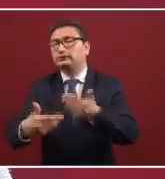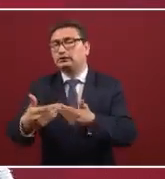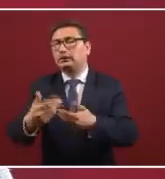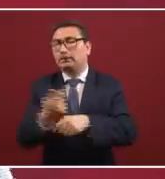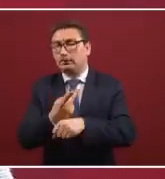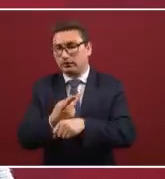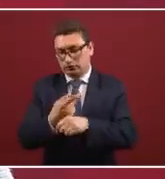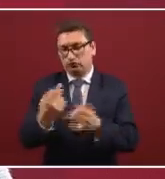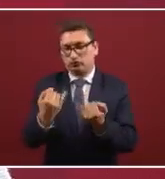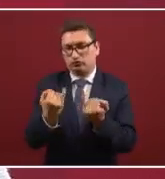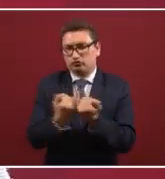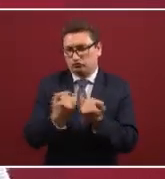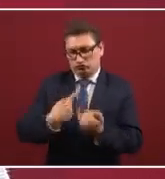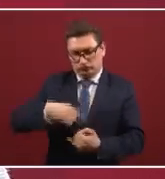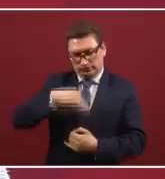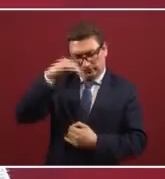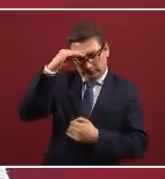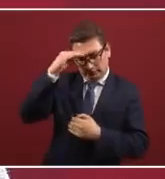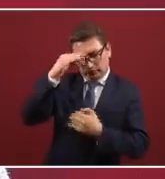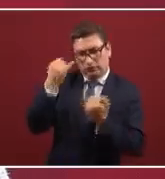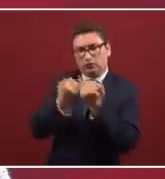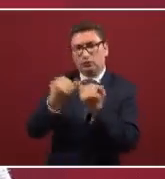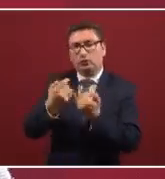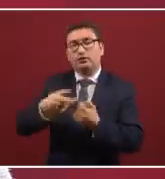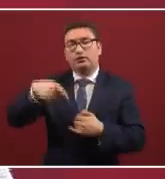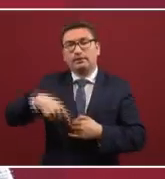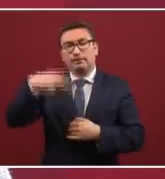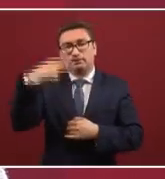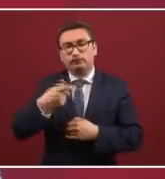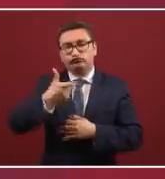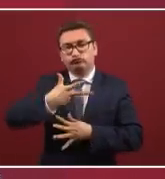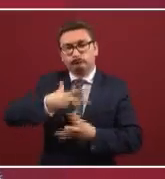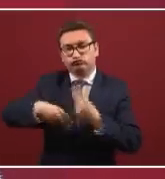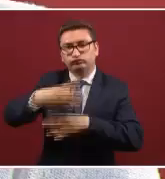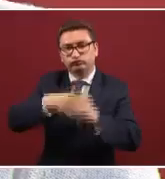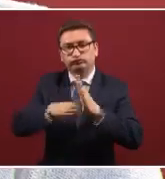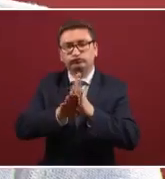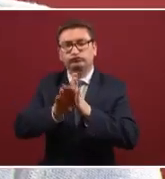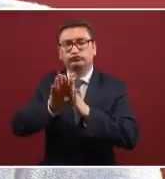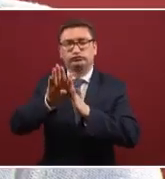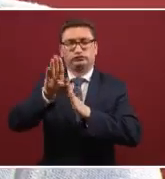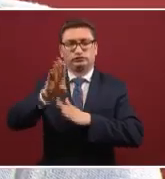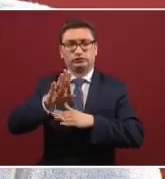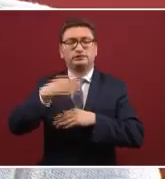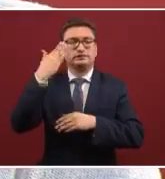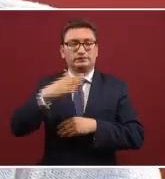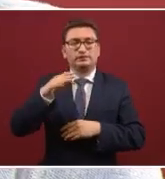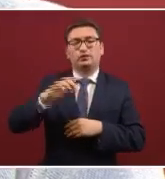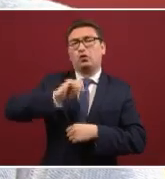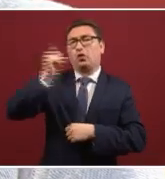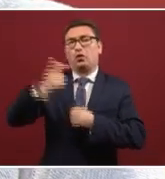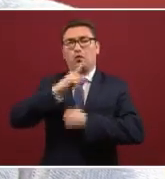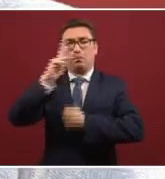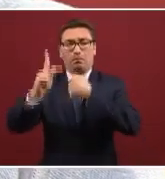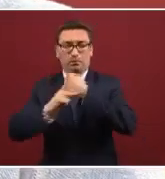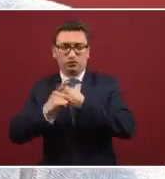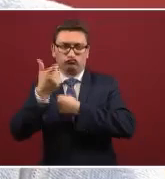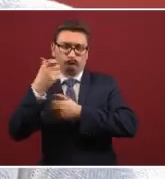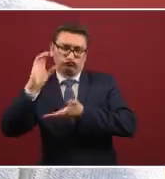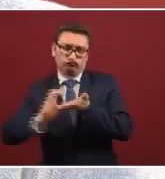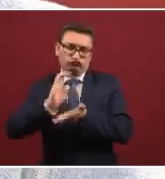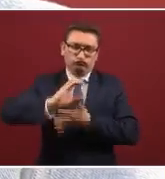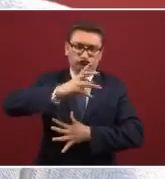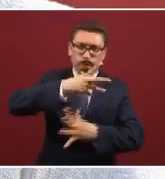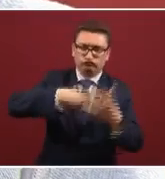Nosotros creemos que va a continuar creciendo la llegada de capitales extranjeros, e insisto,